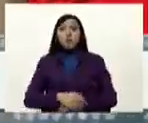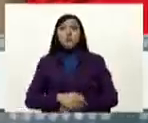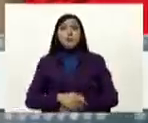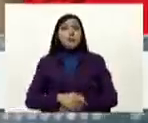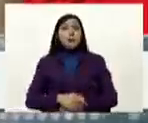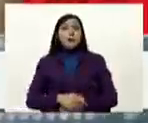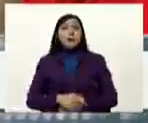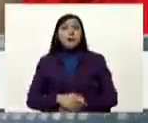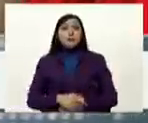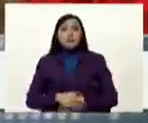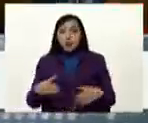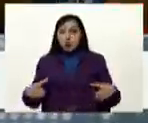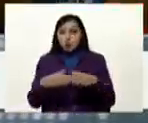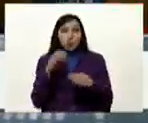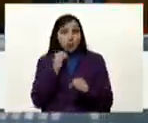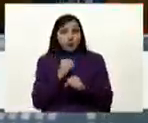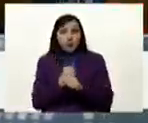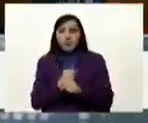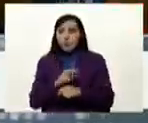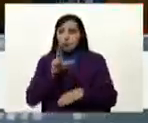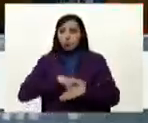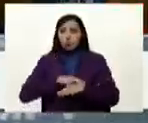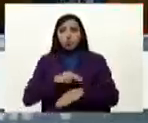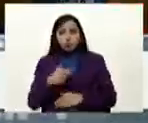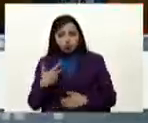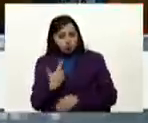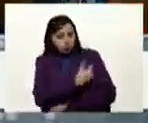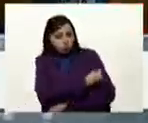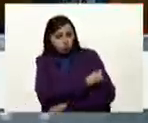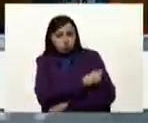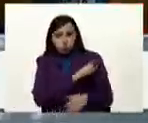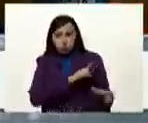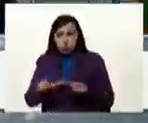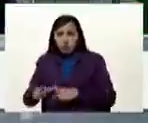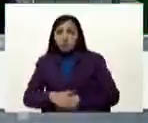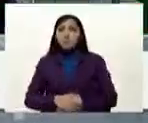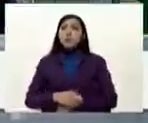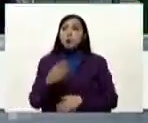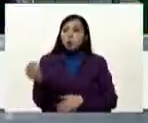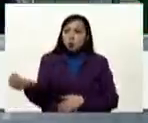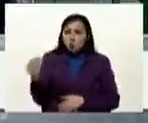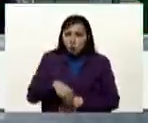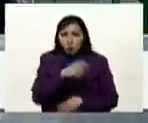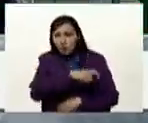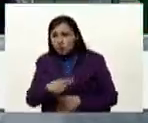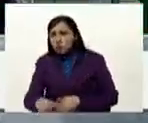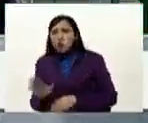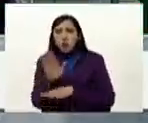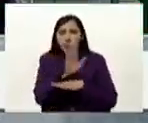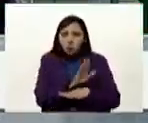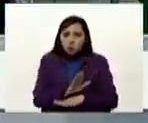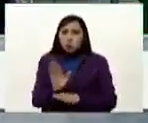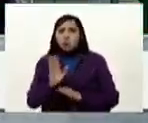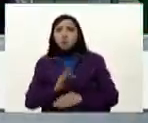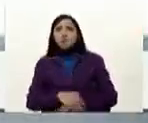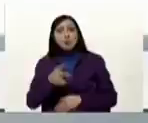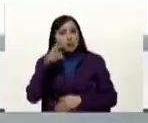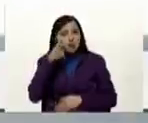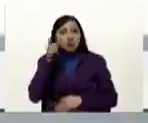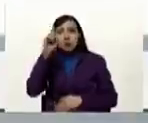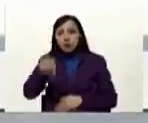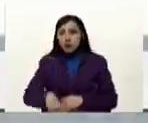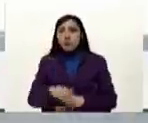primer personal que nosotros aplicamos vacuna, luego fuimos incorporando personal de seguridad, luego personal de